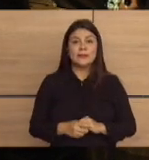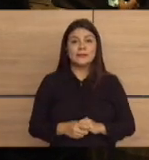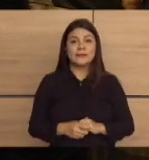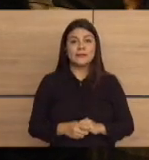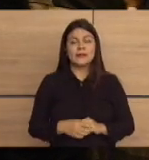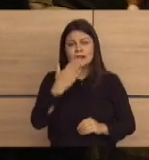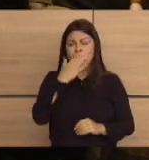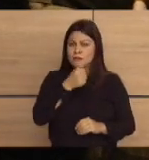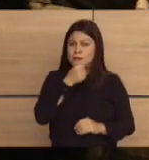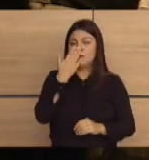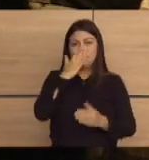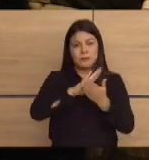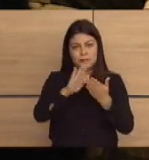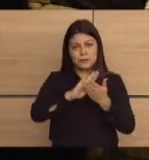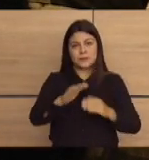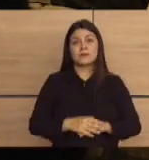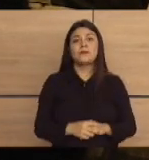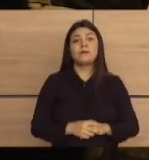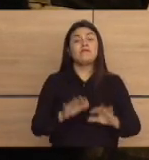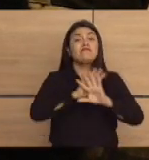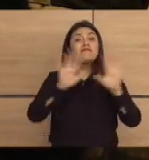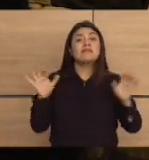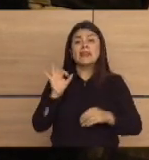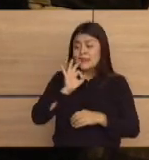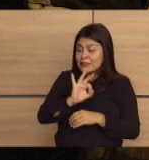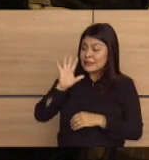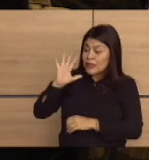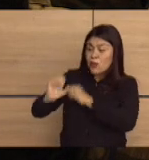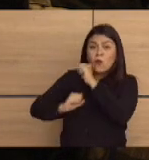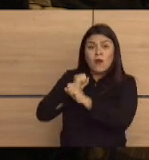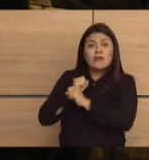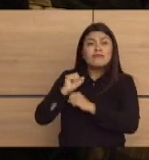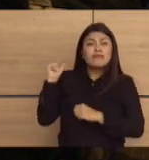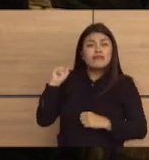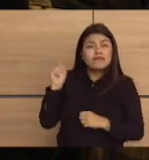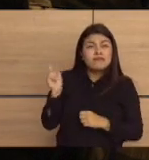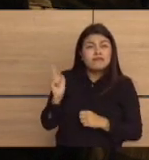perdón, después de 35 años de ausencia.